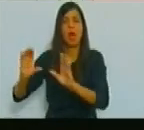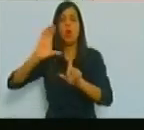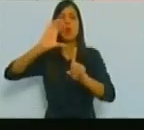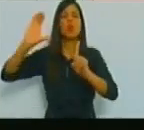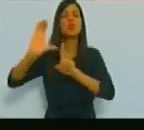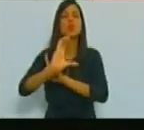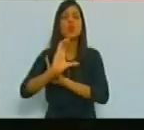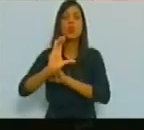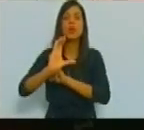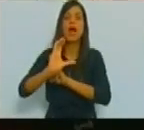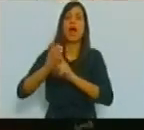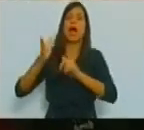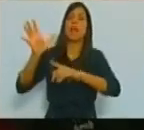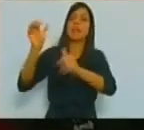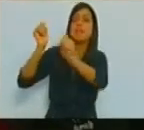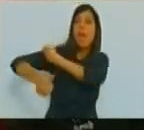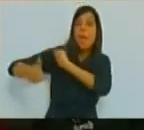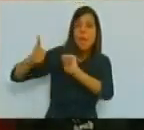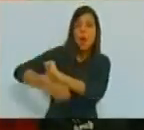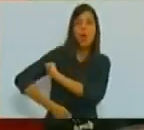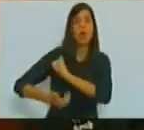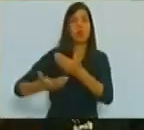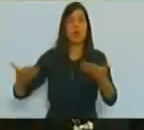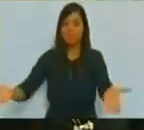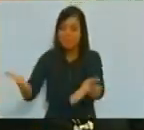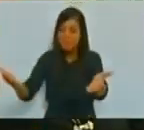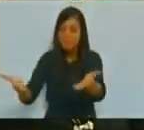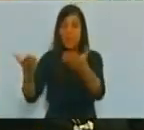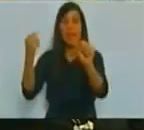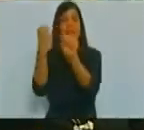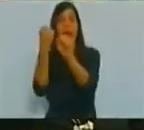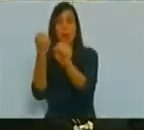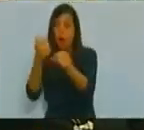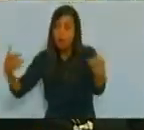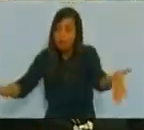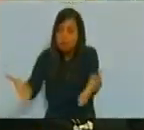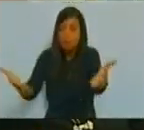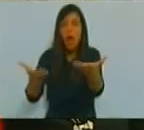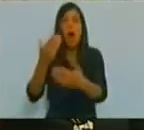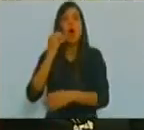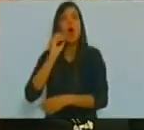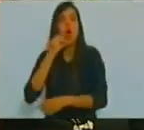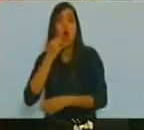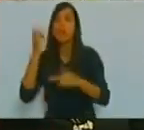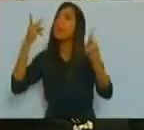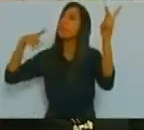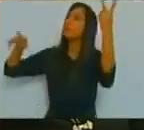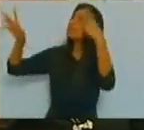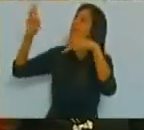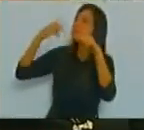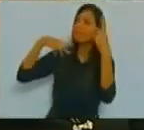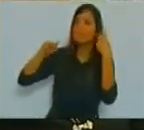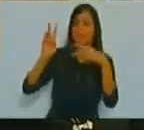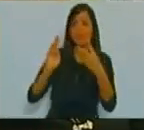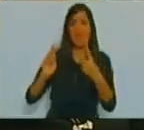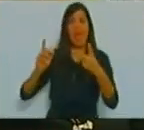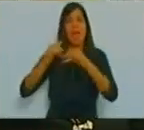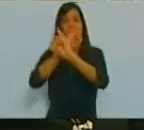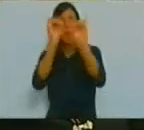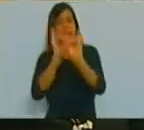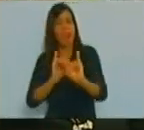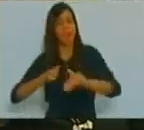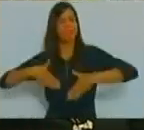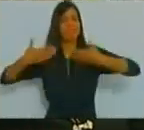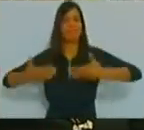a lo deportivo al trabajo a la recreación a la alegría